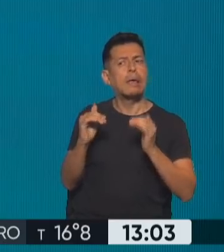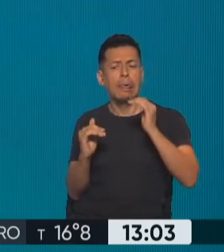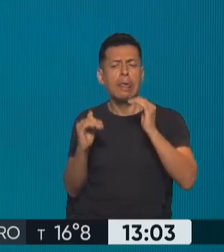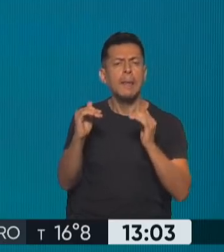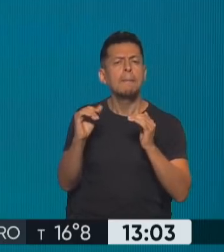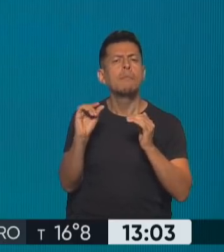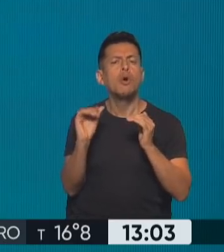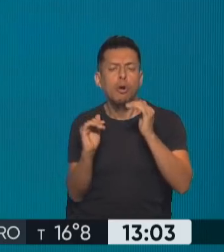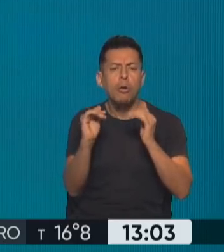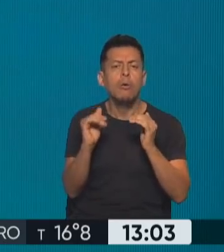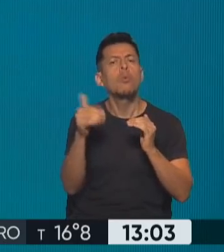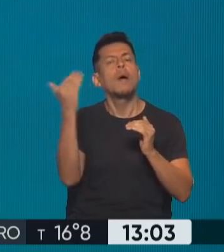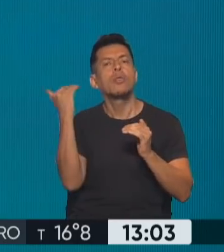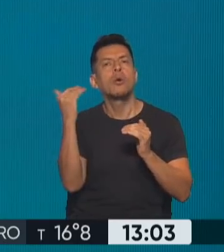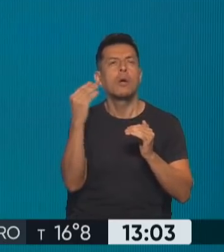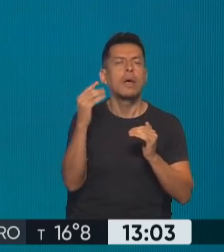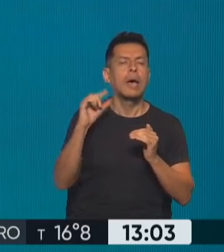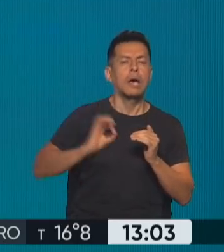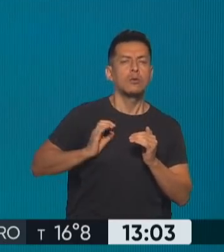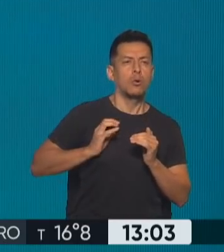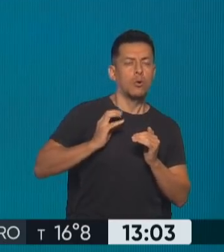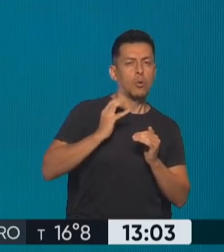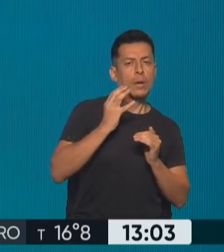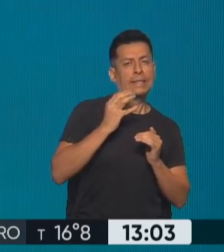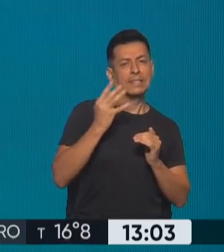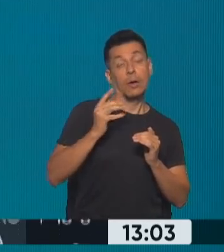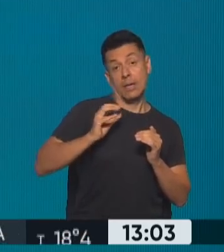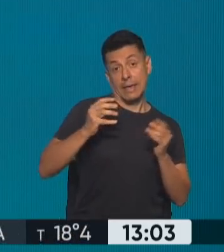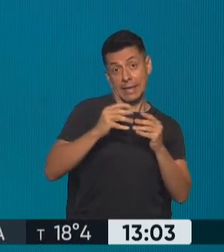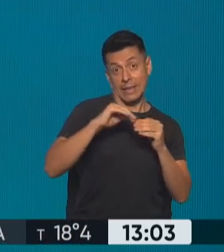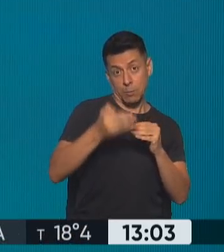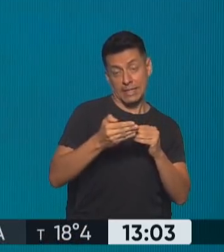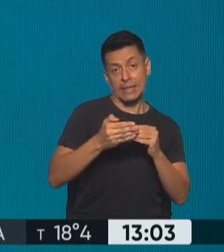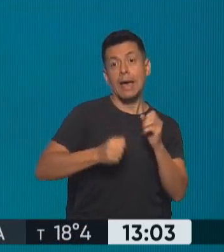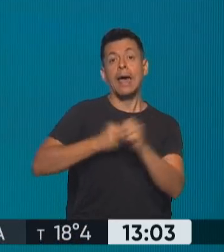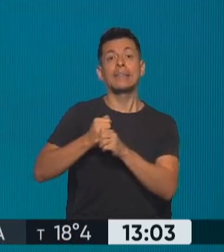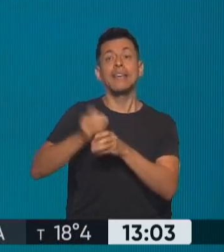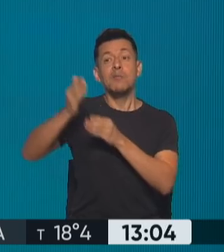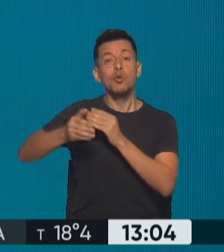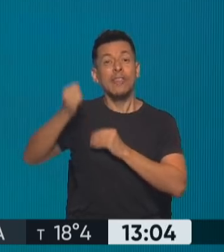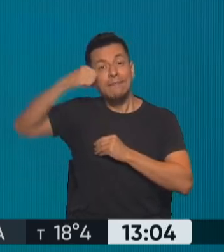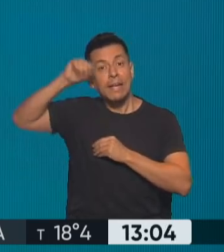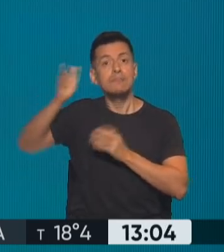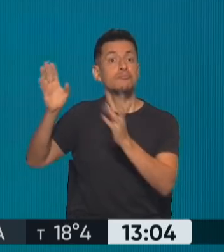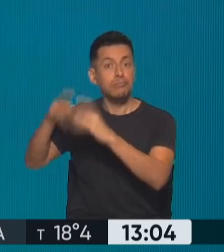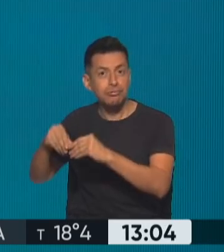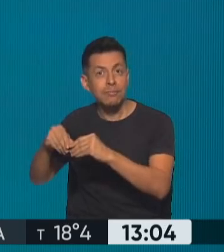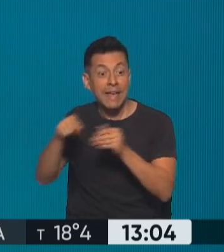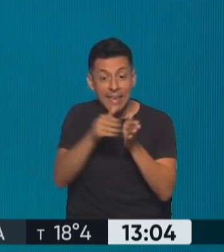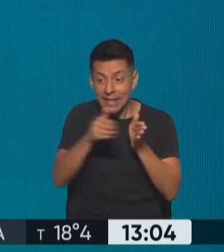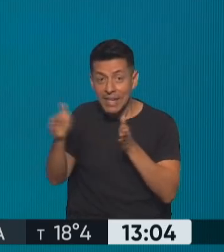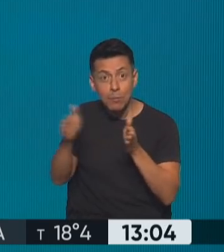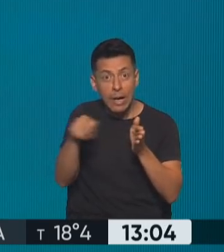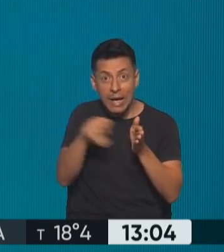fue el periodo entre el 45, o sea, en la posguerra, hasta la caída del muro de Berlín. Ese fue el periodo de